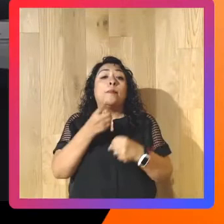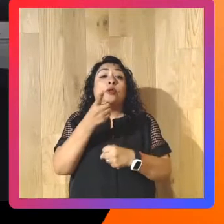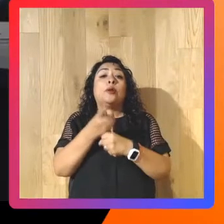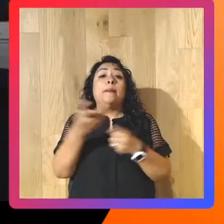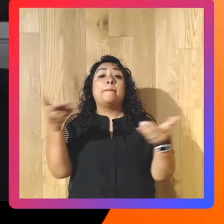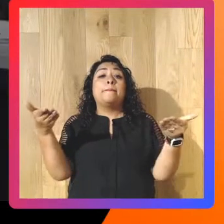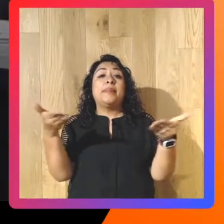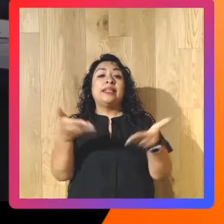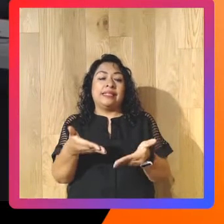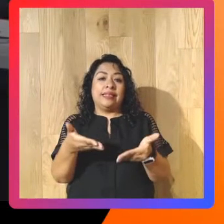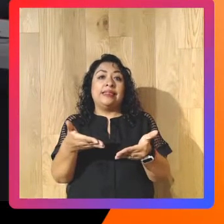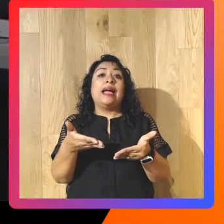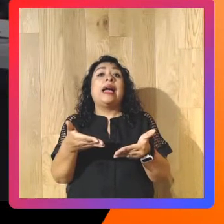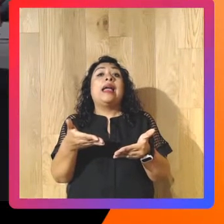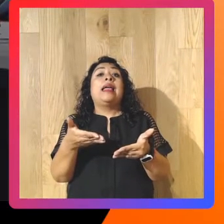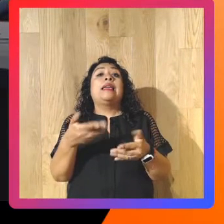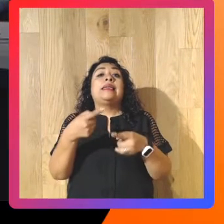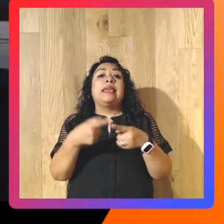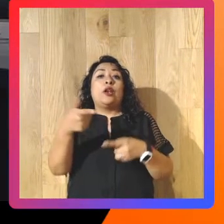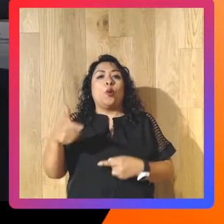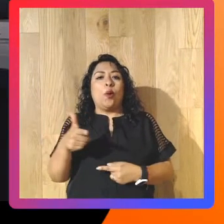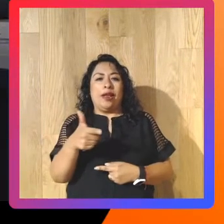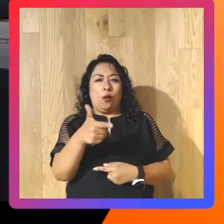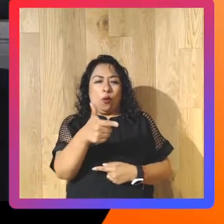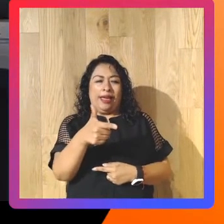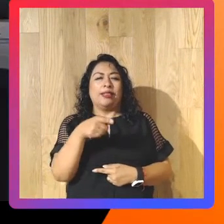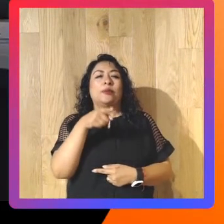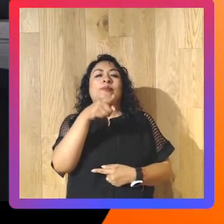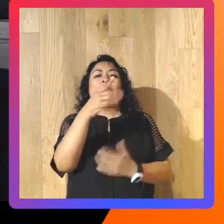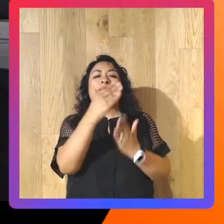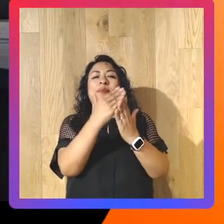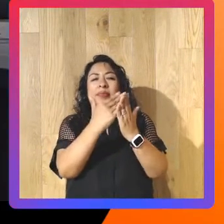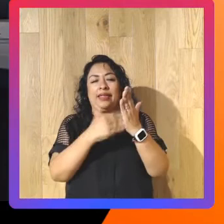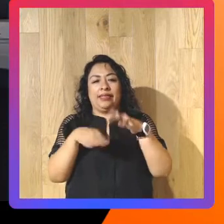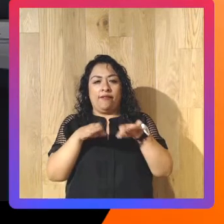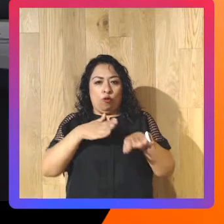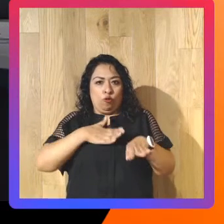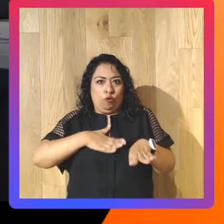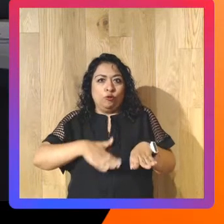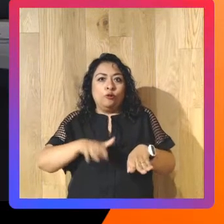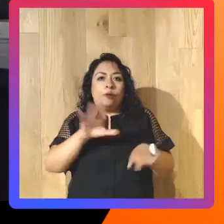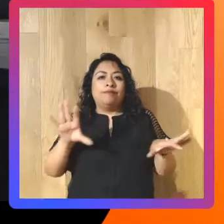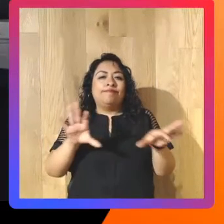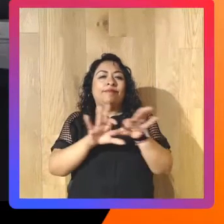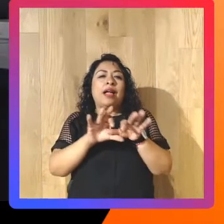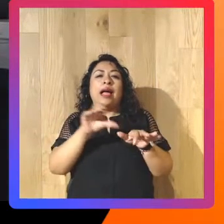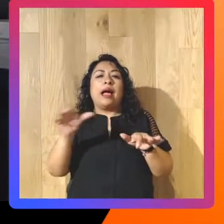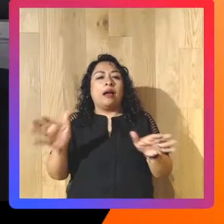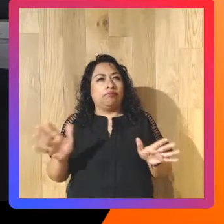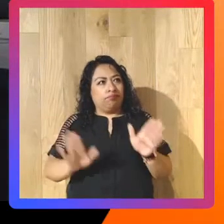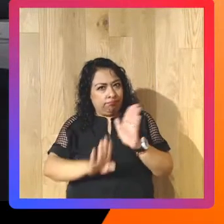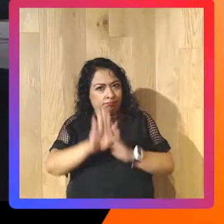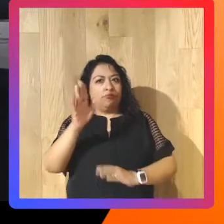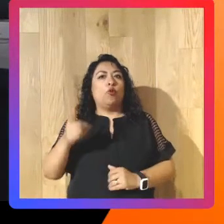de presentarles lo que está haciendo Guanajuato a través de la Agenda de Trabajo Digno en la Alianza por la Prosperidad